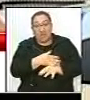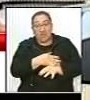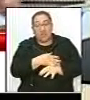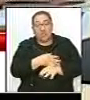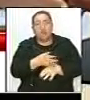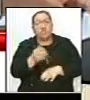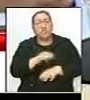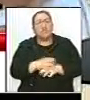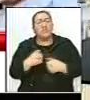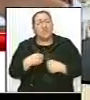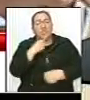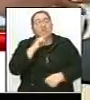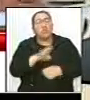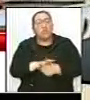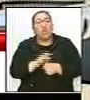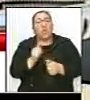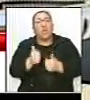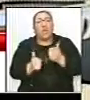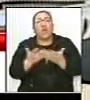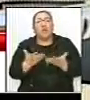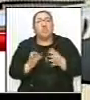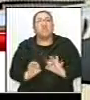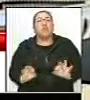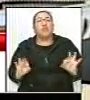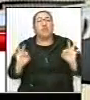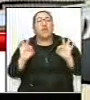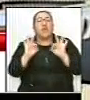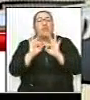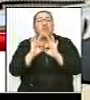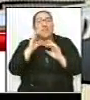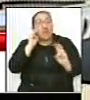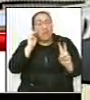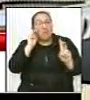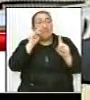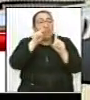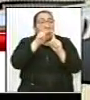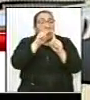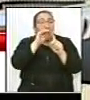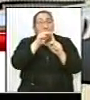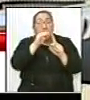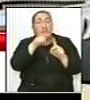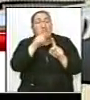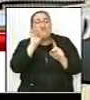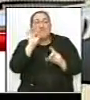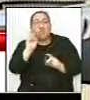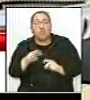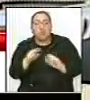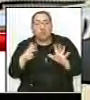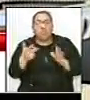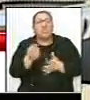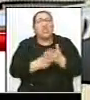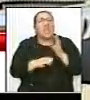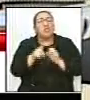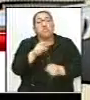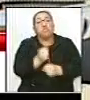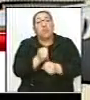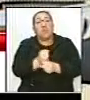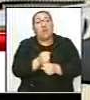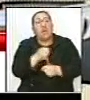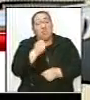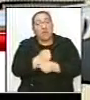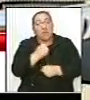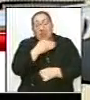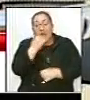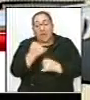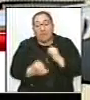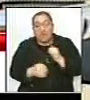el cumplimiento de las prioridades que como metas para el 2018 se ha fijado su sector. Me gustaría saber de sus comentarios y cómo es